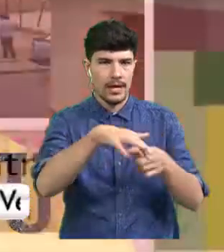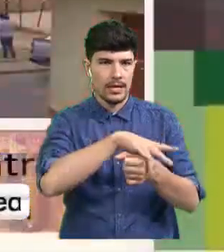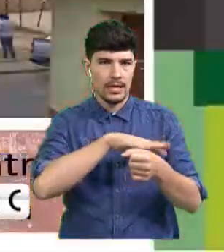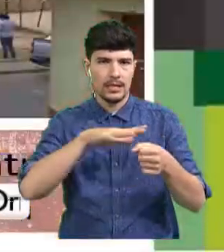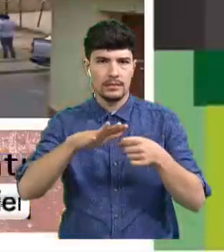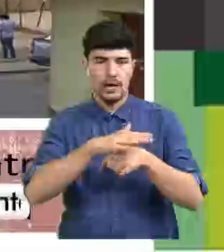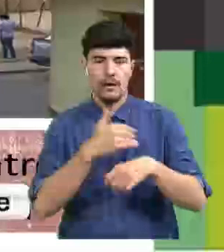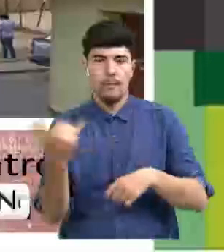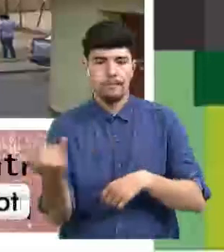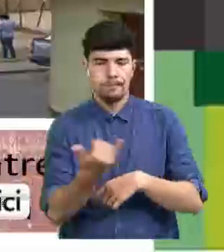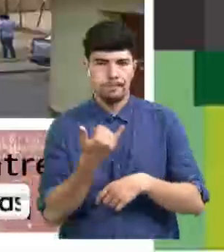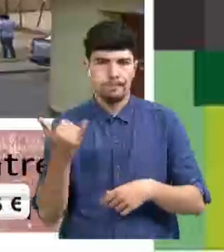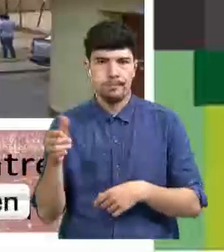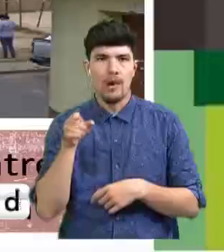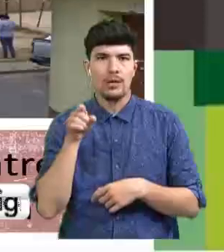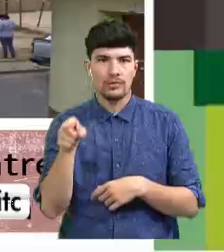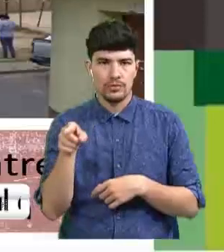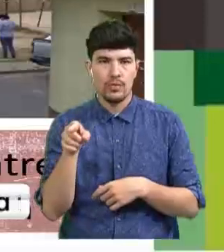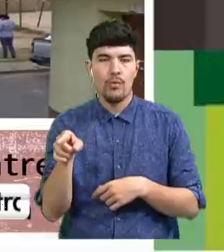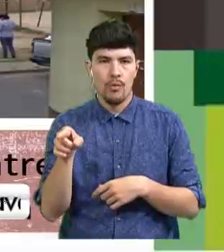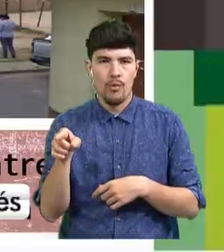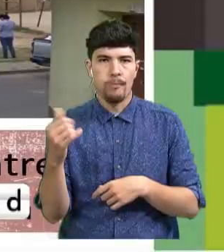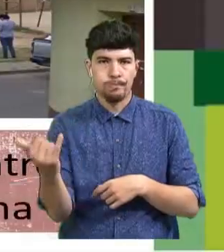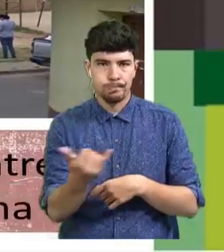han precisamente